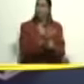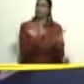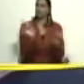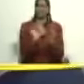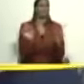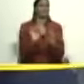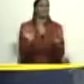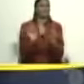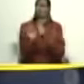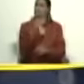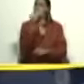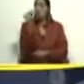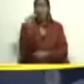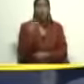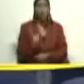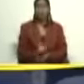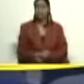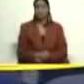No.